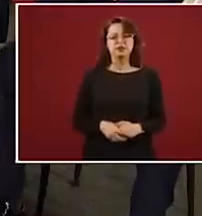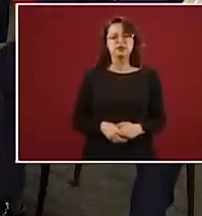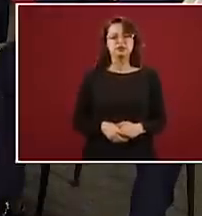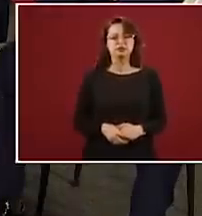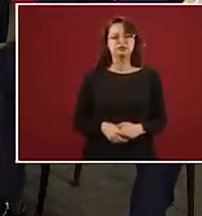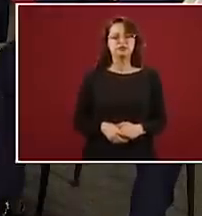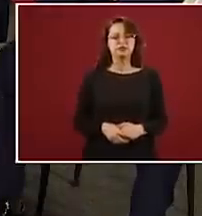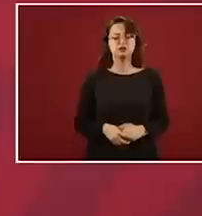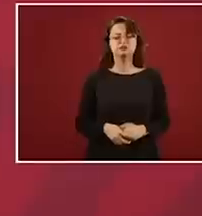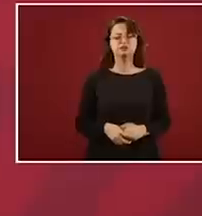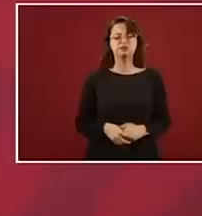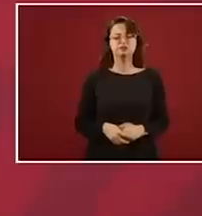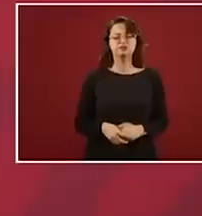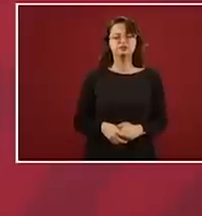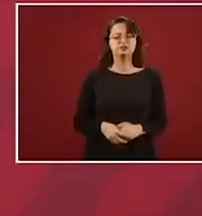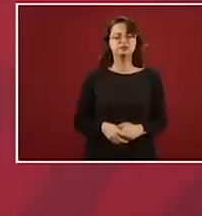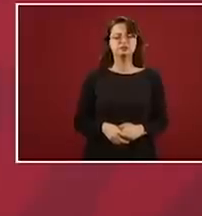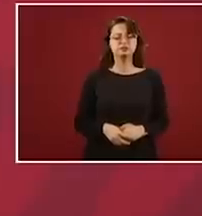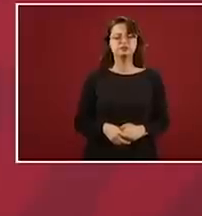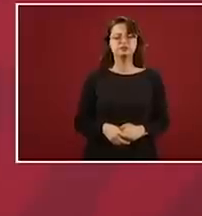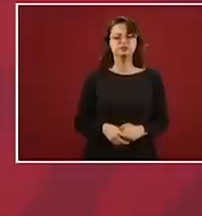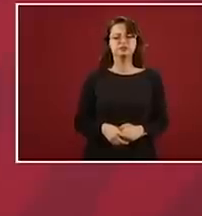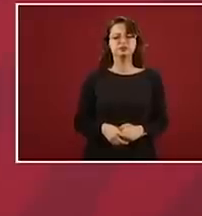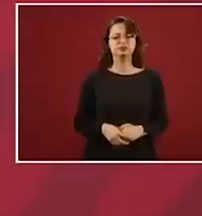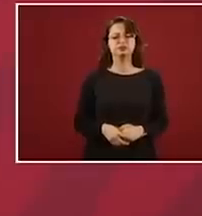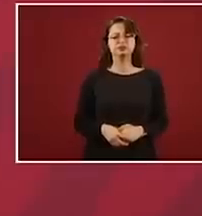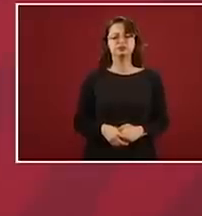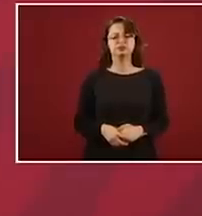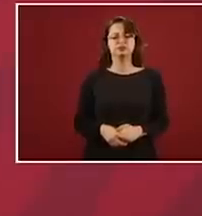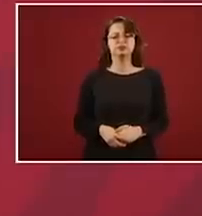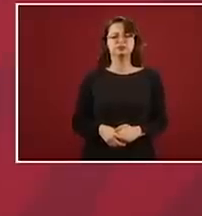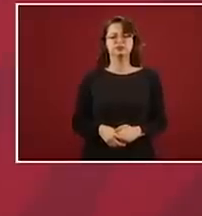es un reflejo, es una expresión